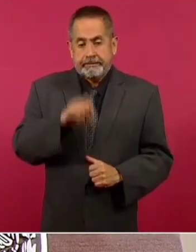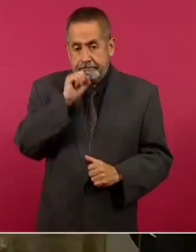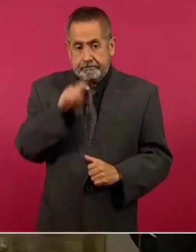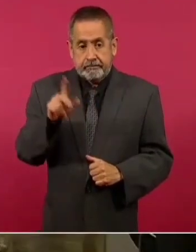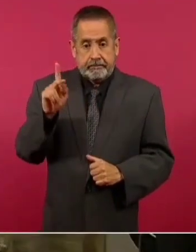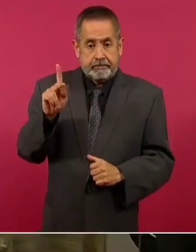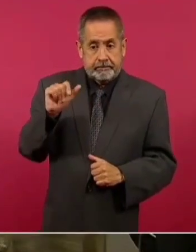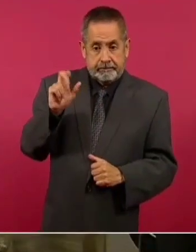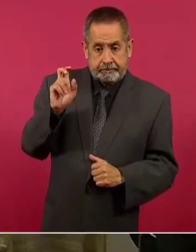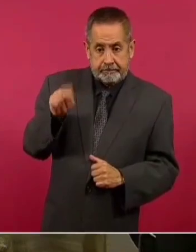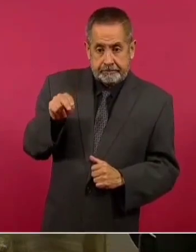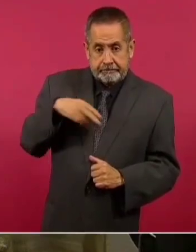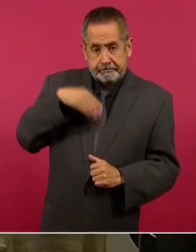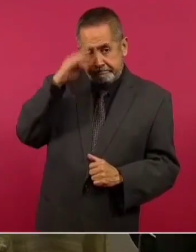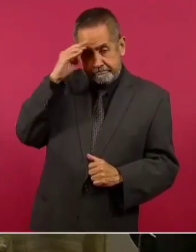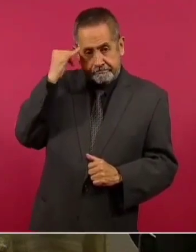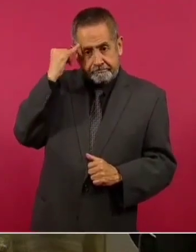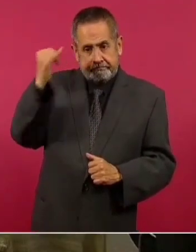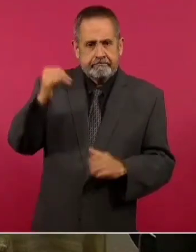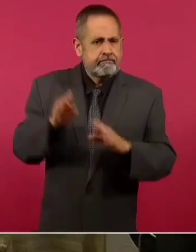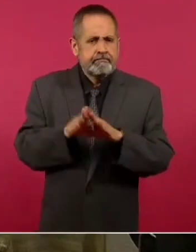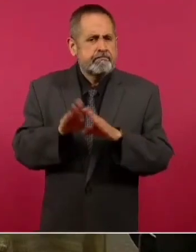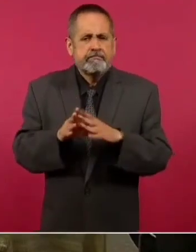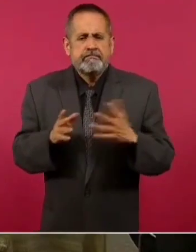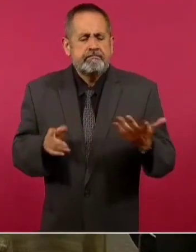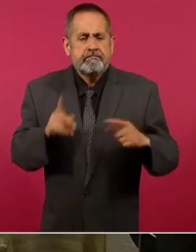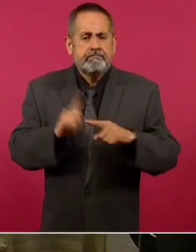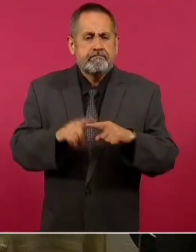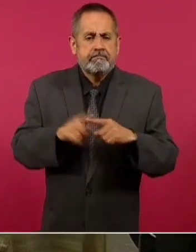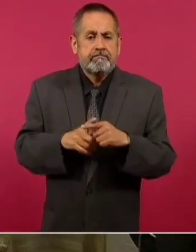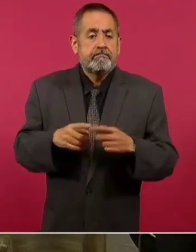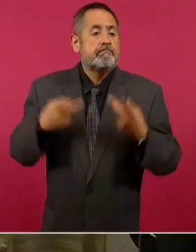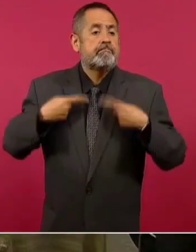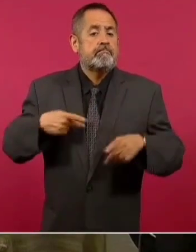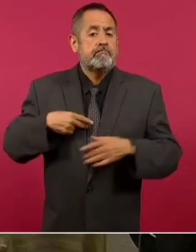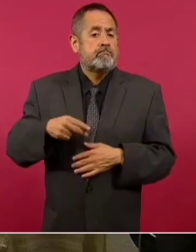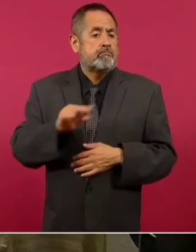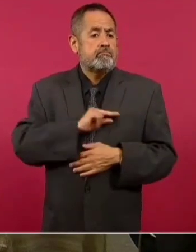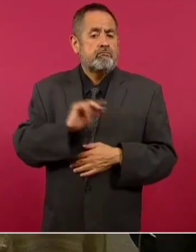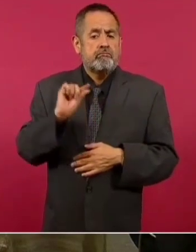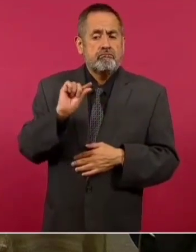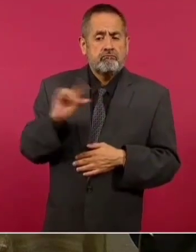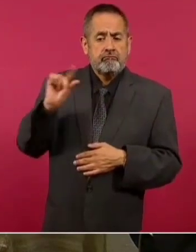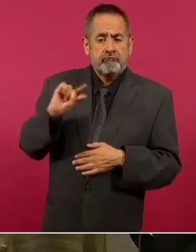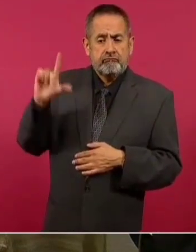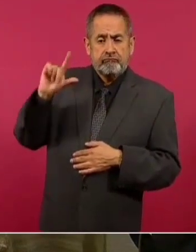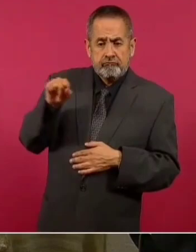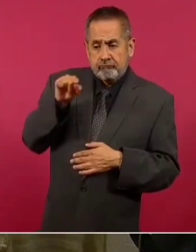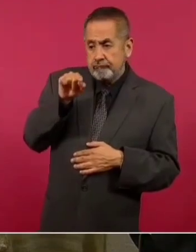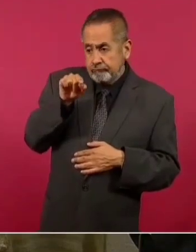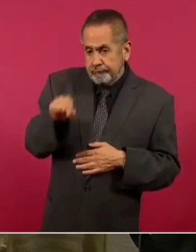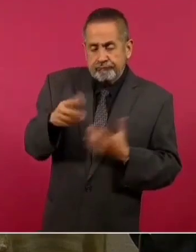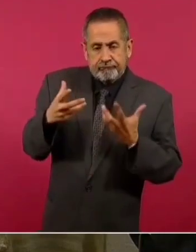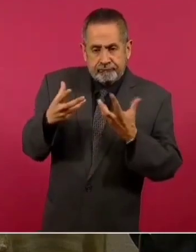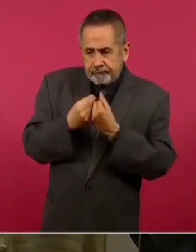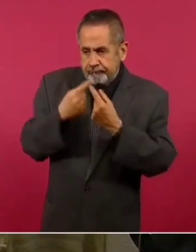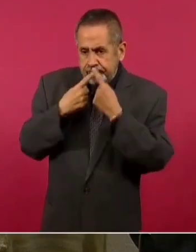estrategia, como ya mencionábamos, una pieza clave va a ser el acompañamiento de especialistas y estamos prácticamente por